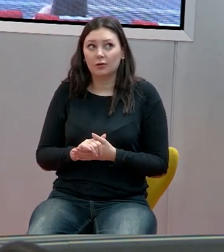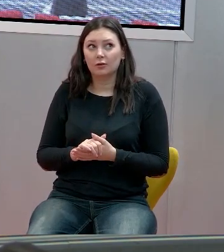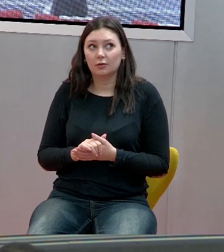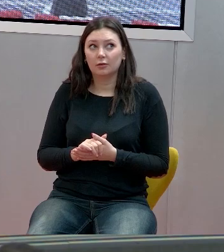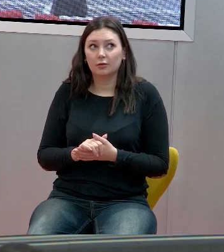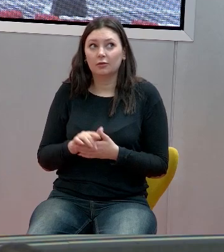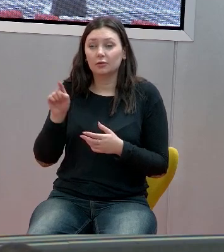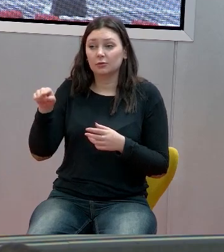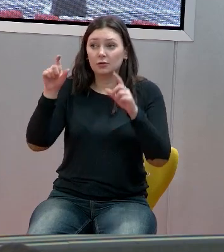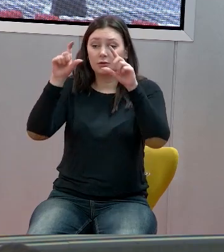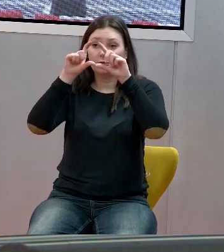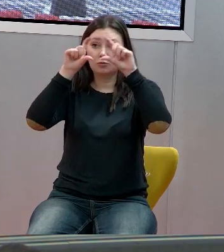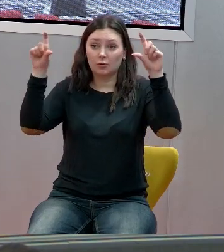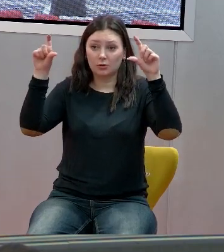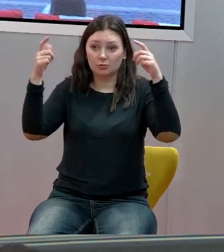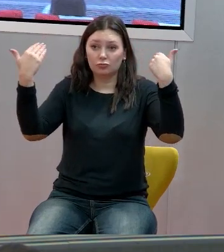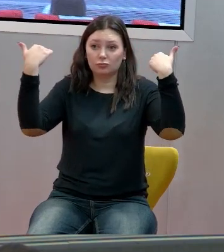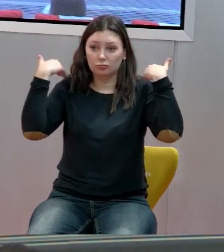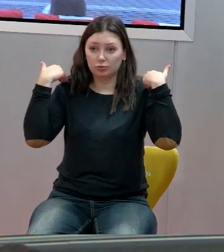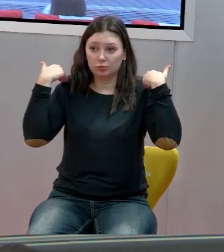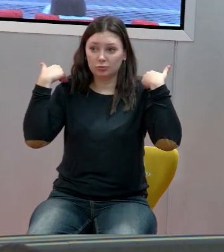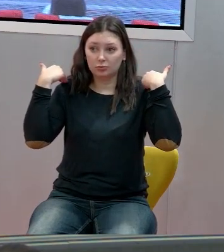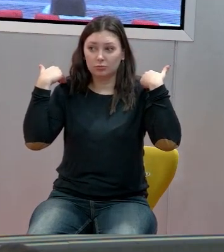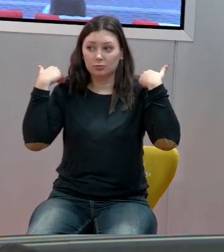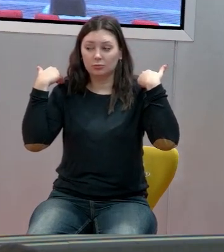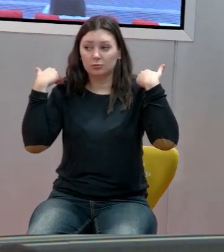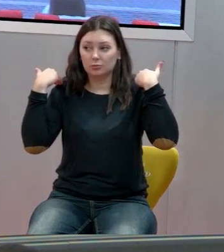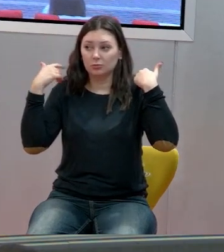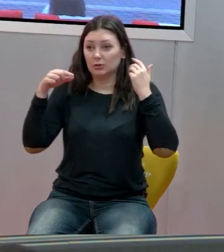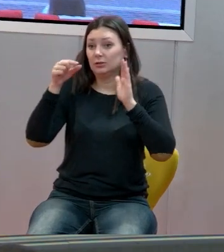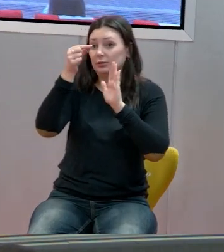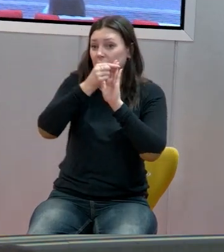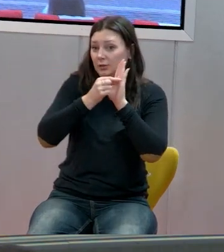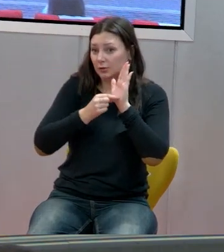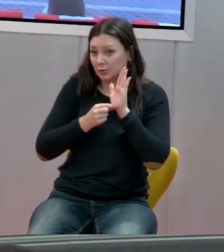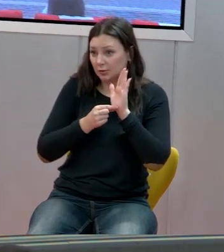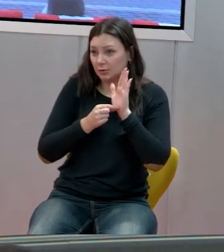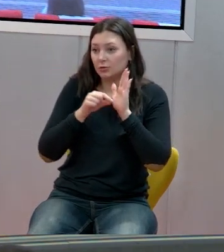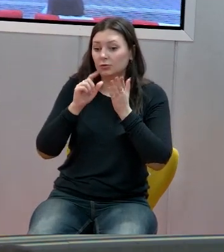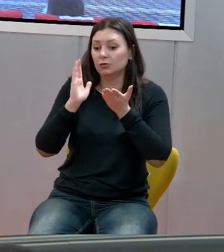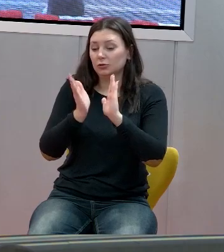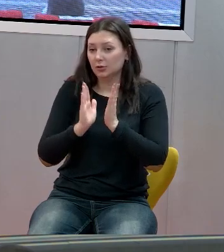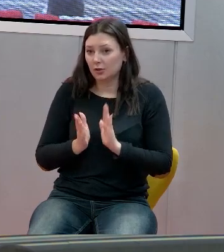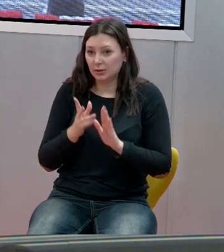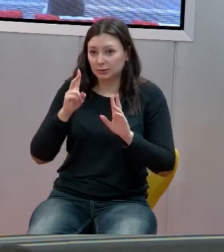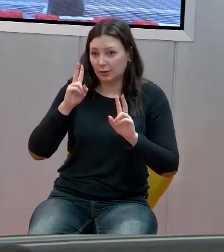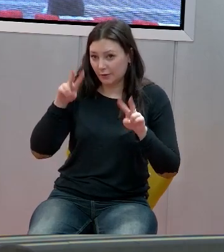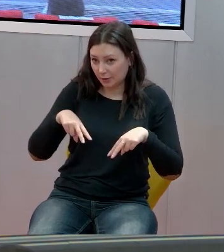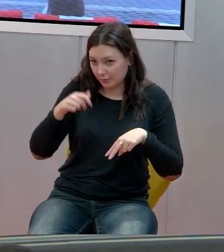el organismo que a nivel global establece los criterios para la aplicación de las terapias